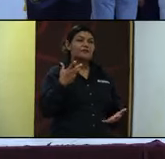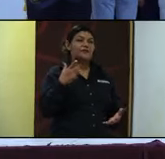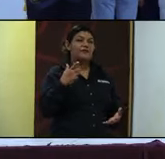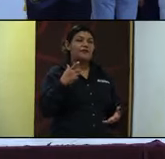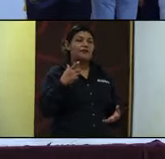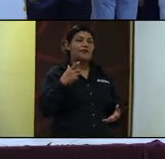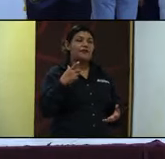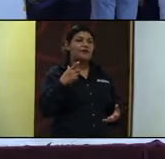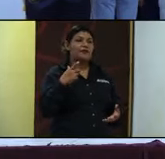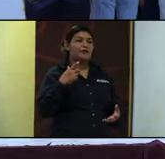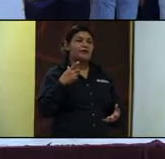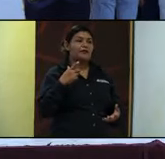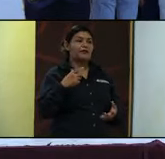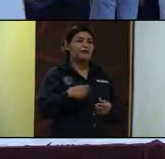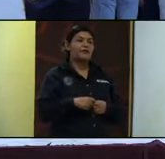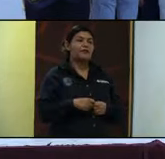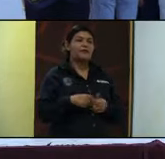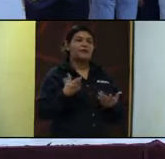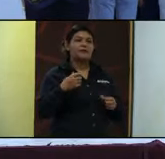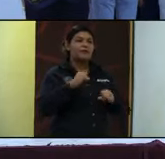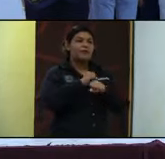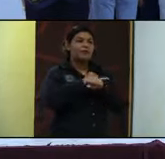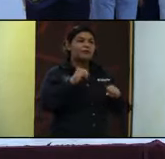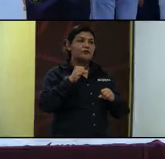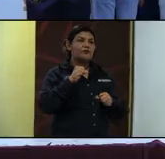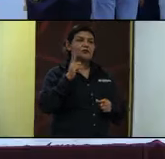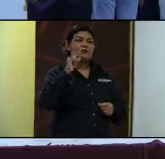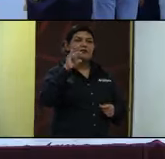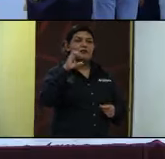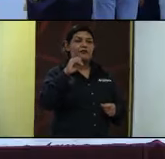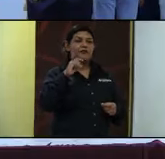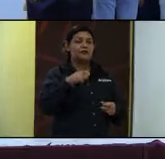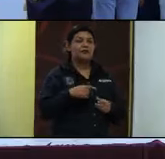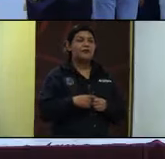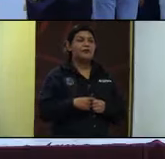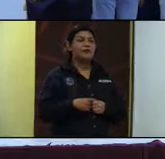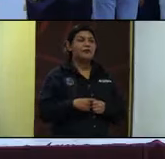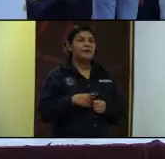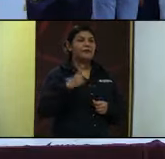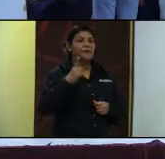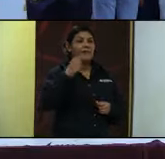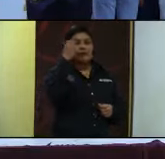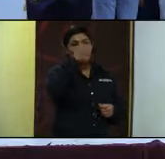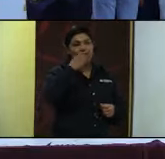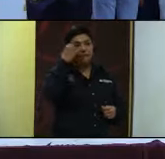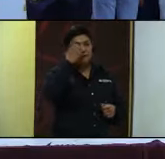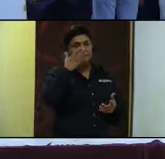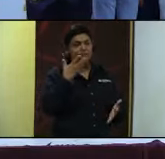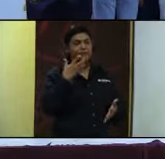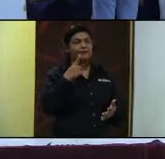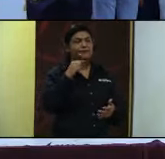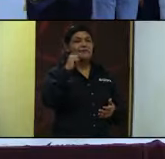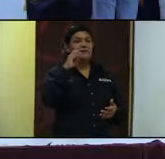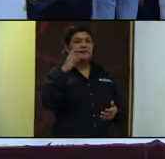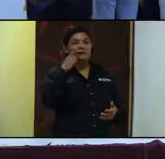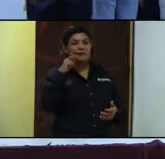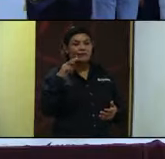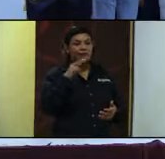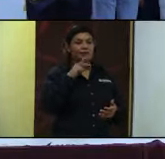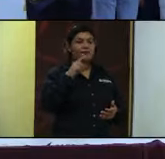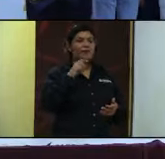granada pero en réplica, tiro militar, una pista del infante, un examen de realización táctico y bueno,